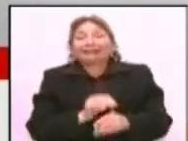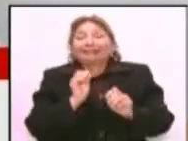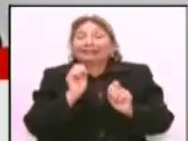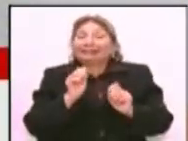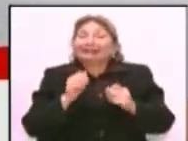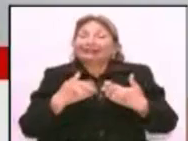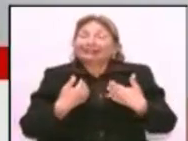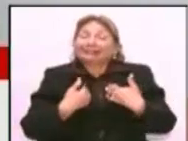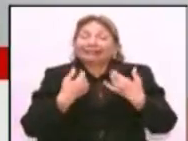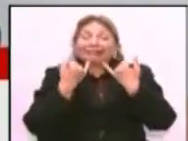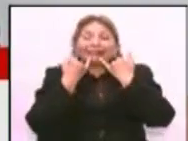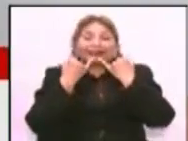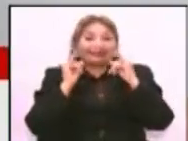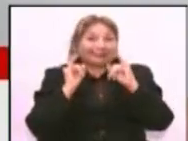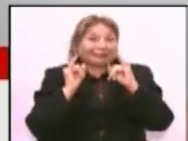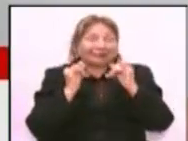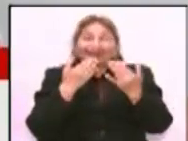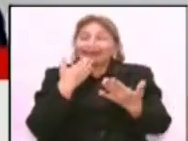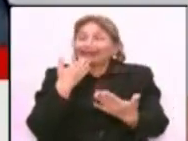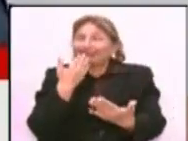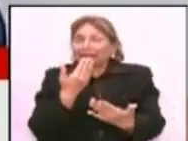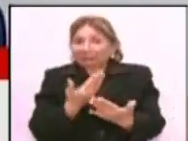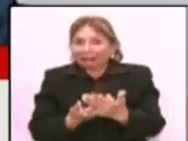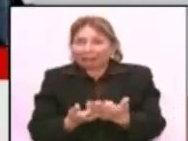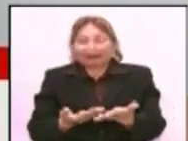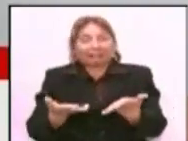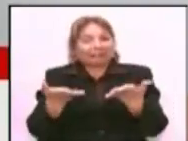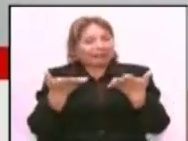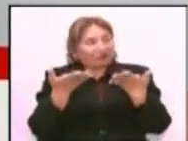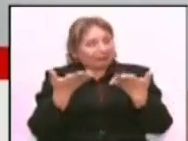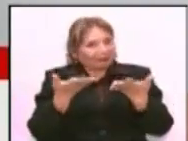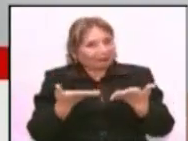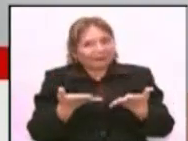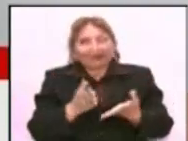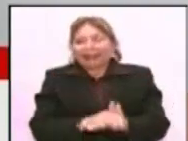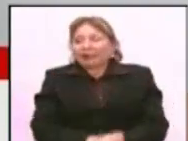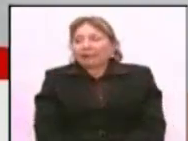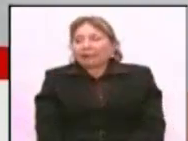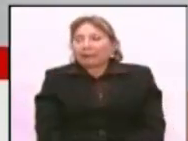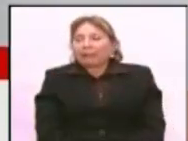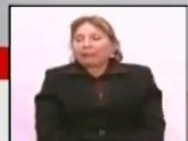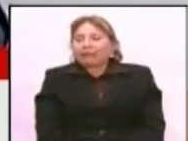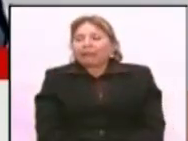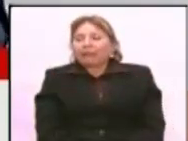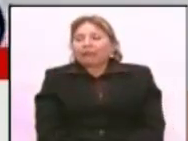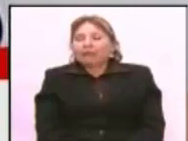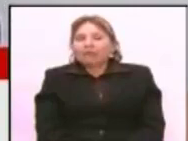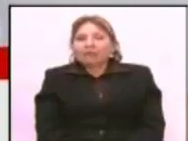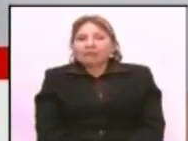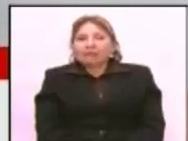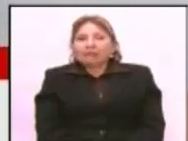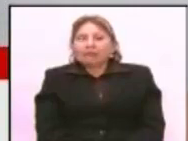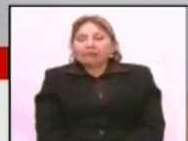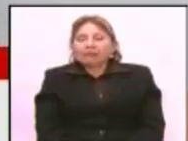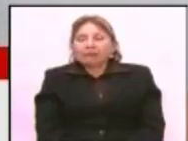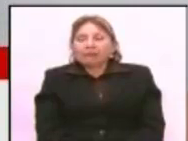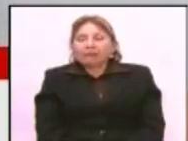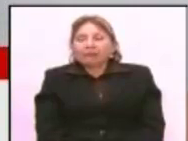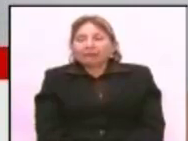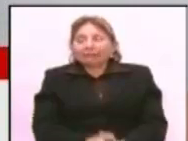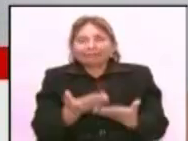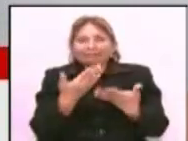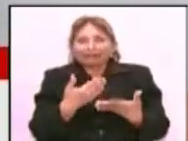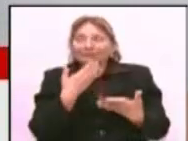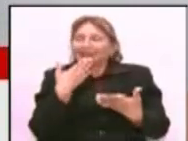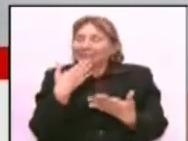tienen información, les agradecería mucho que nos pudieran precisar el